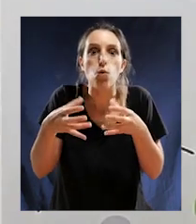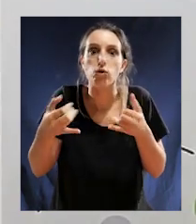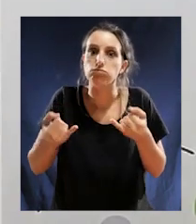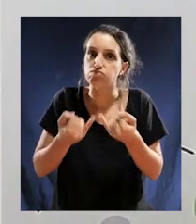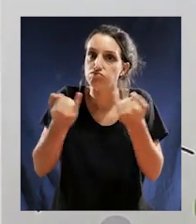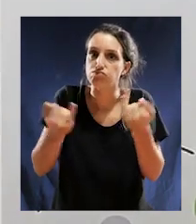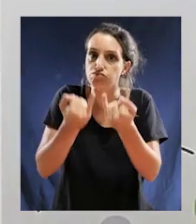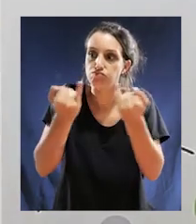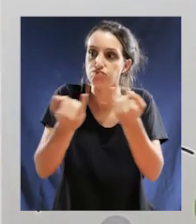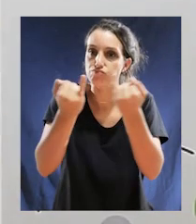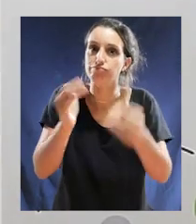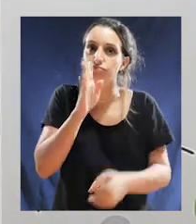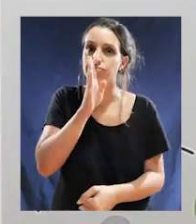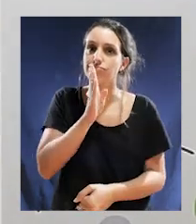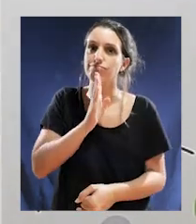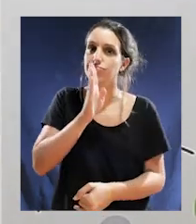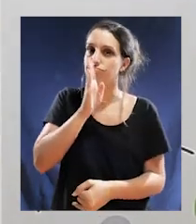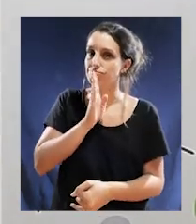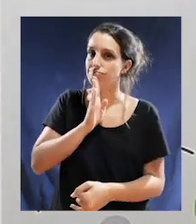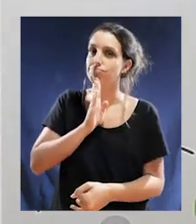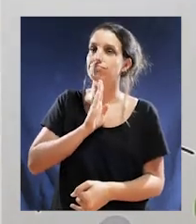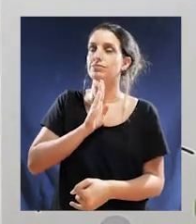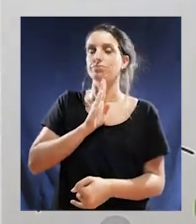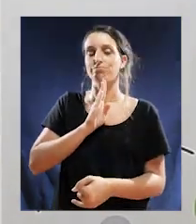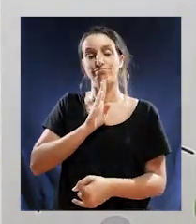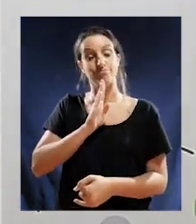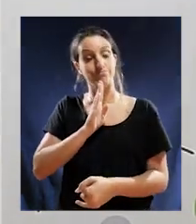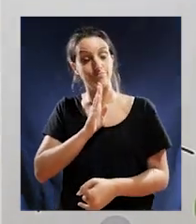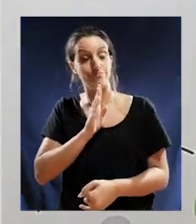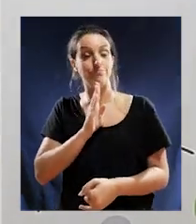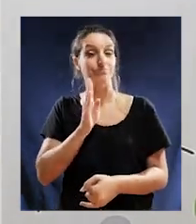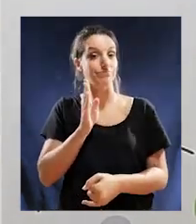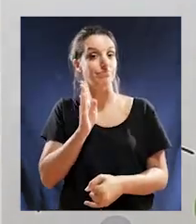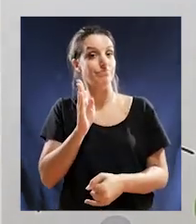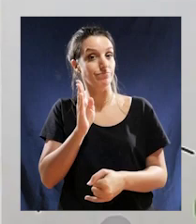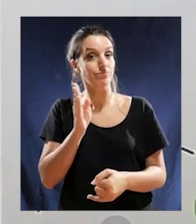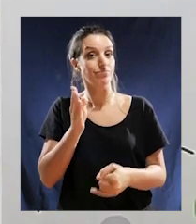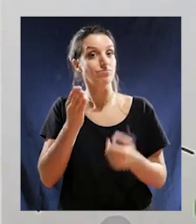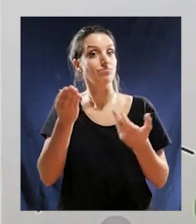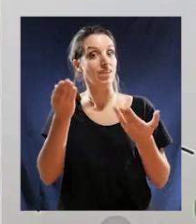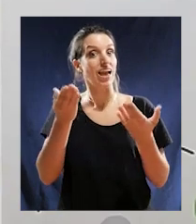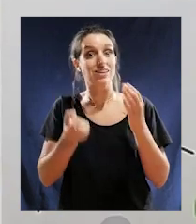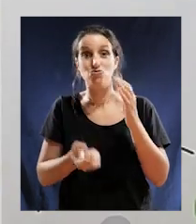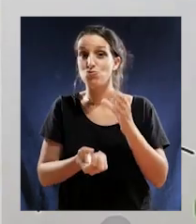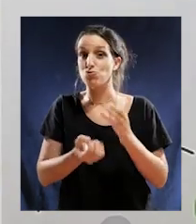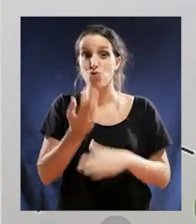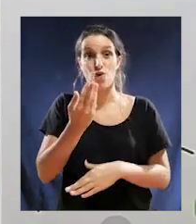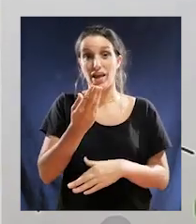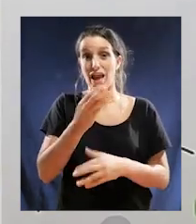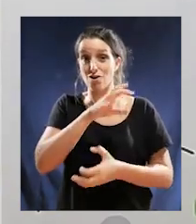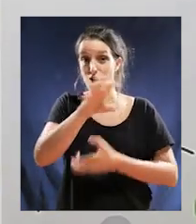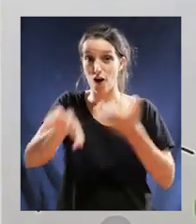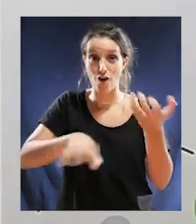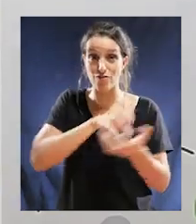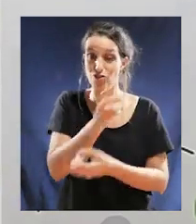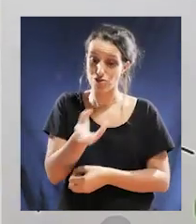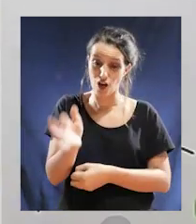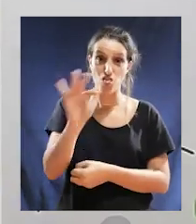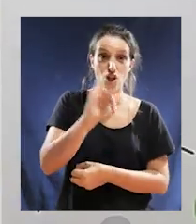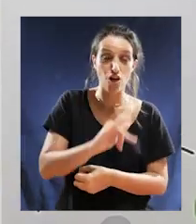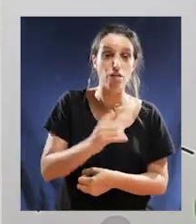lo largo de los días y por lo tanto no es raro que estemos asistiendo a una serie de pequeños conflictos cotidianos